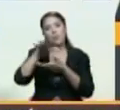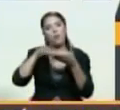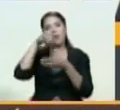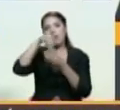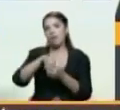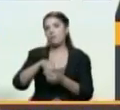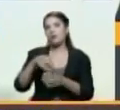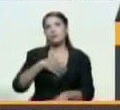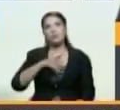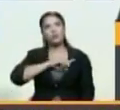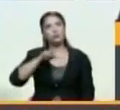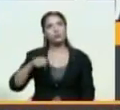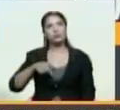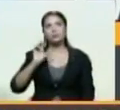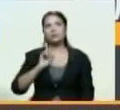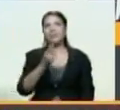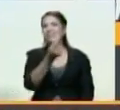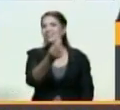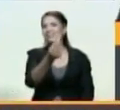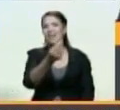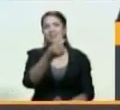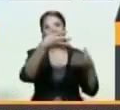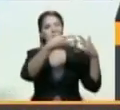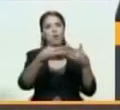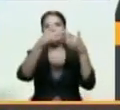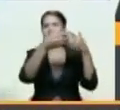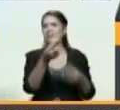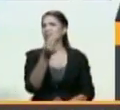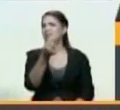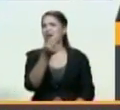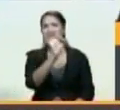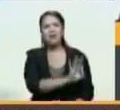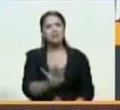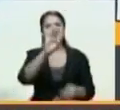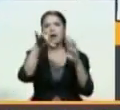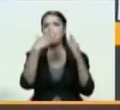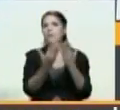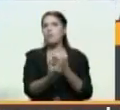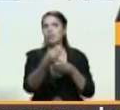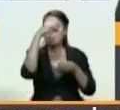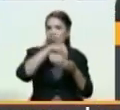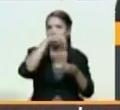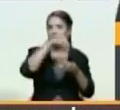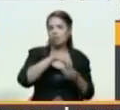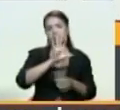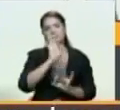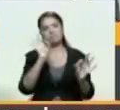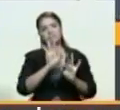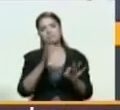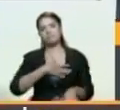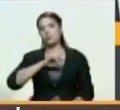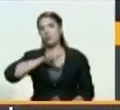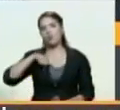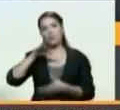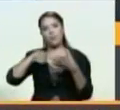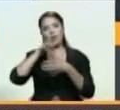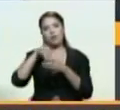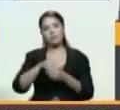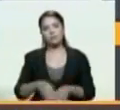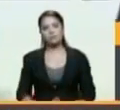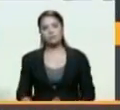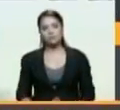que tengamos que resolver sin que nadie, ni Estados Unidos, ni ningún vecino, ni nadie en el mundo, se tenga que interponer entre nuestros asuntos.